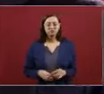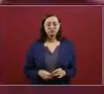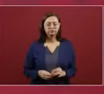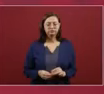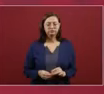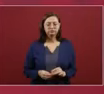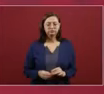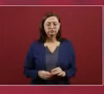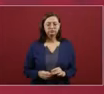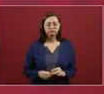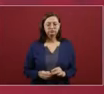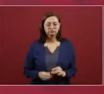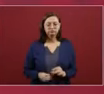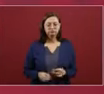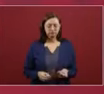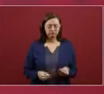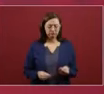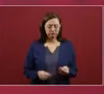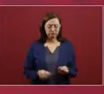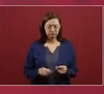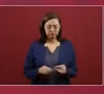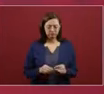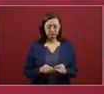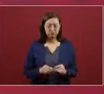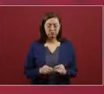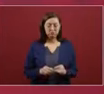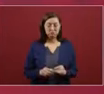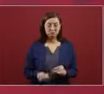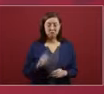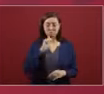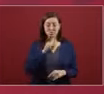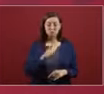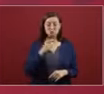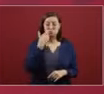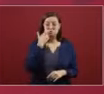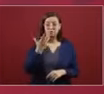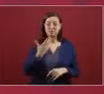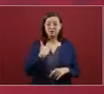dejar en claro una regla